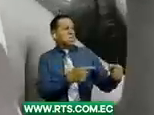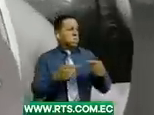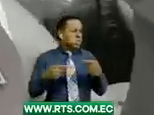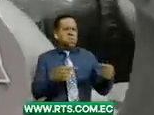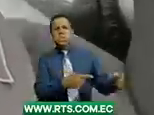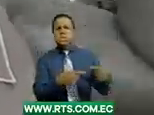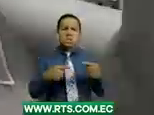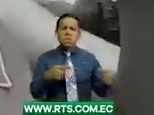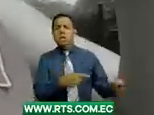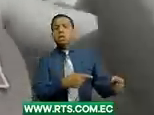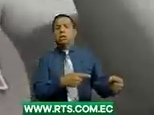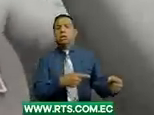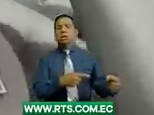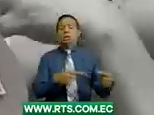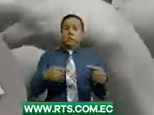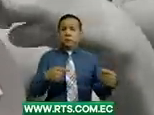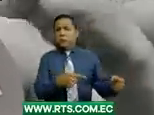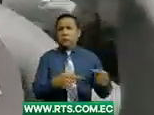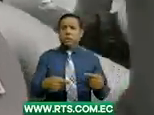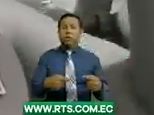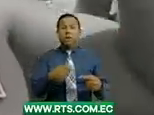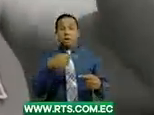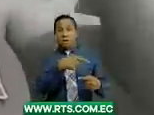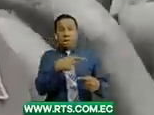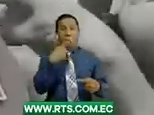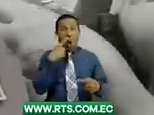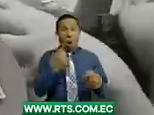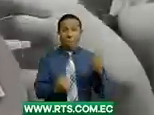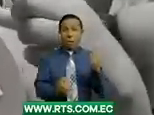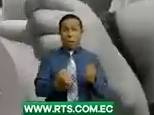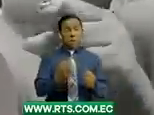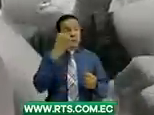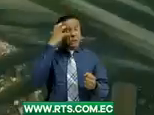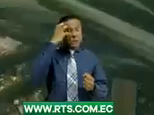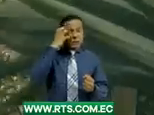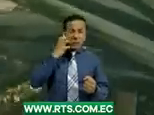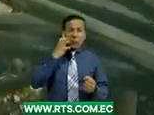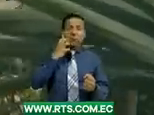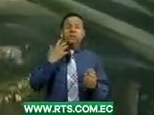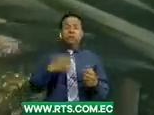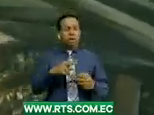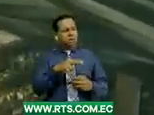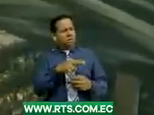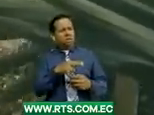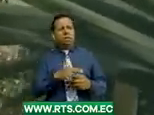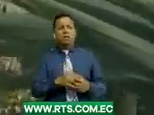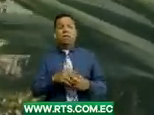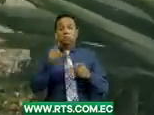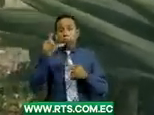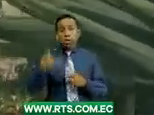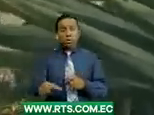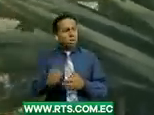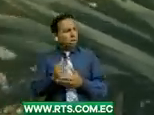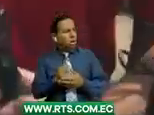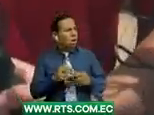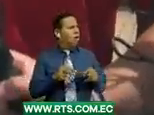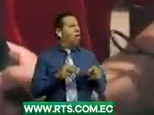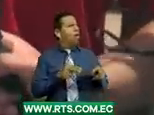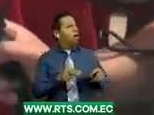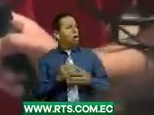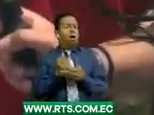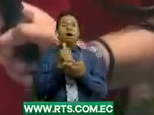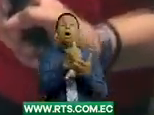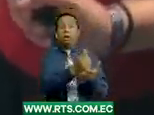obstruyó con el taxista anda aruñado porque dice que el taxista lo metió las uñas. La persona que brindó ayuda a la fémina cuando la